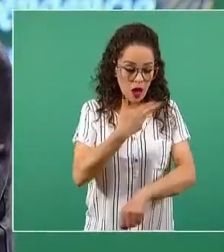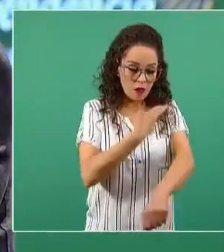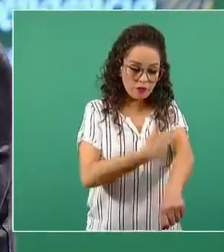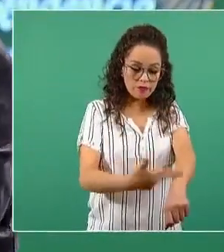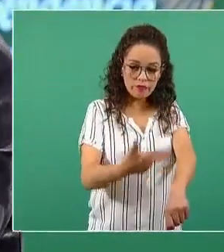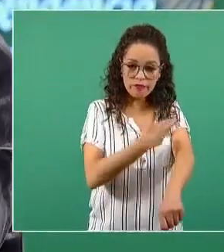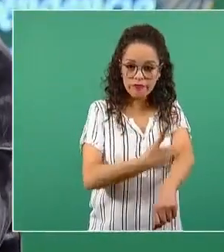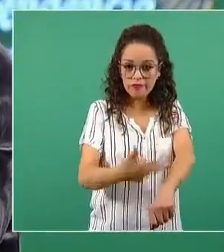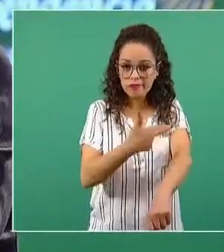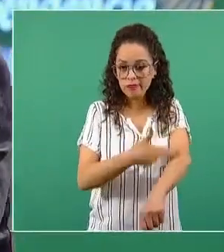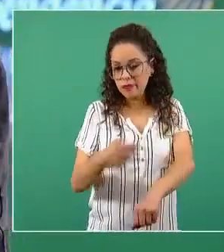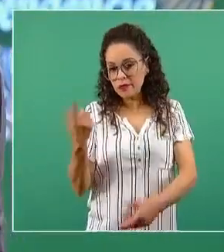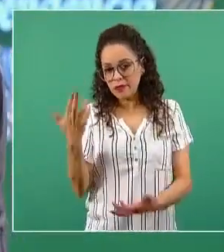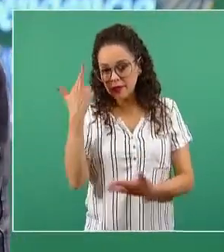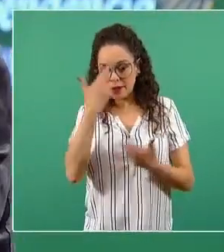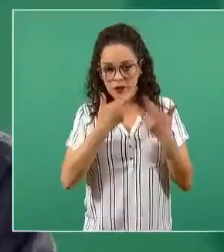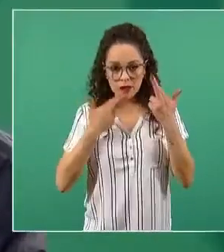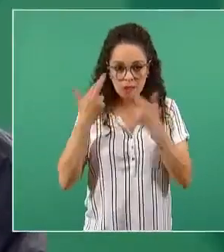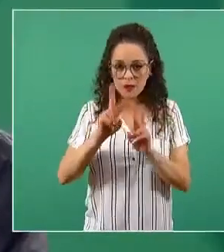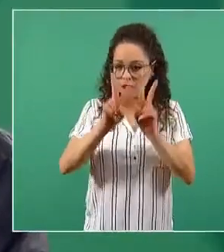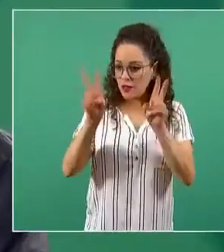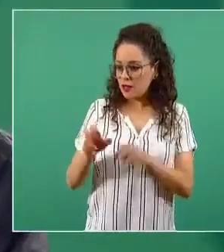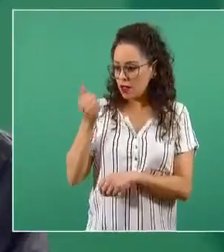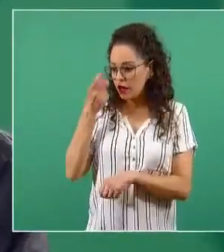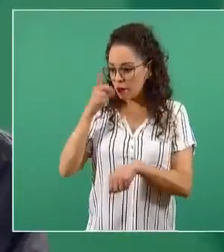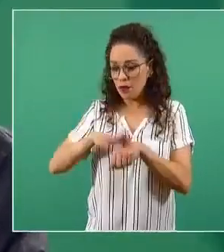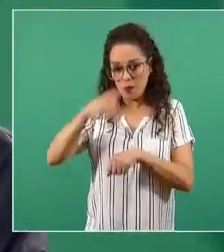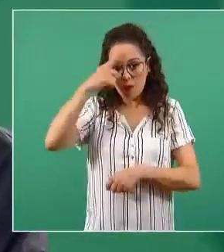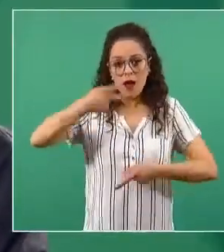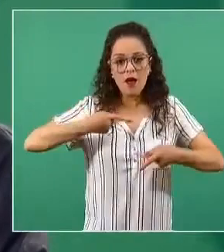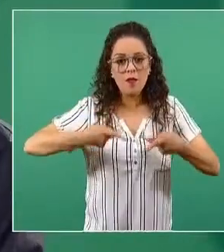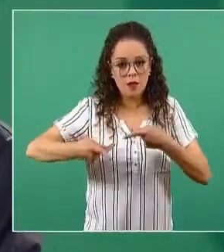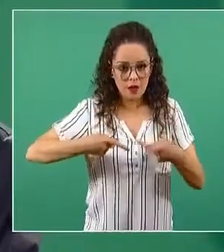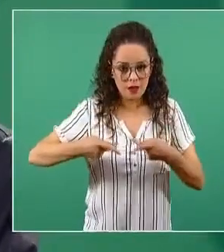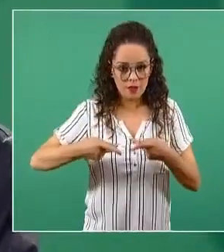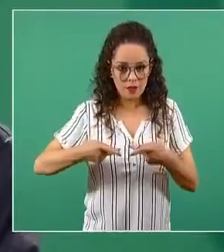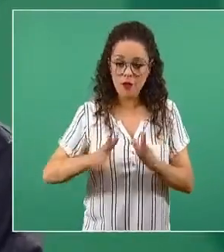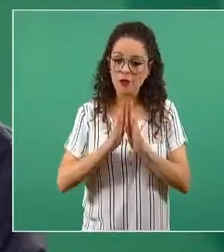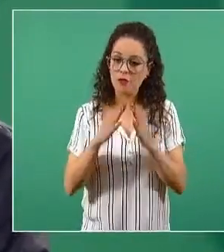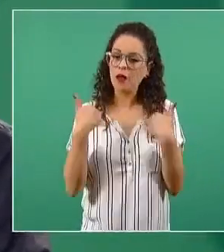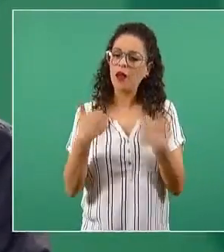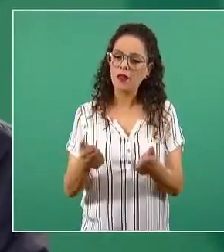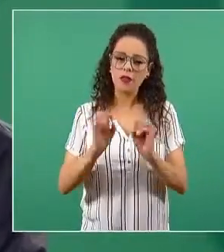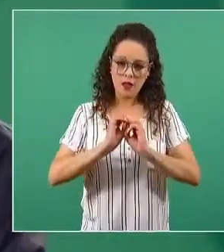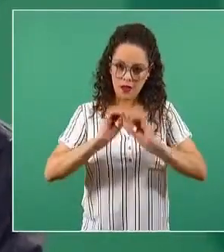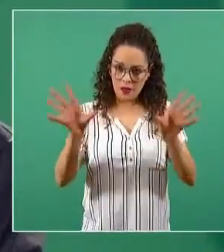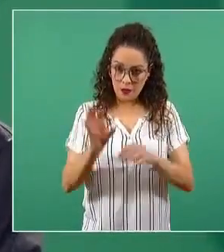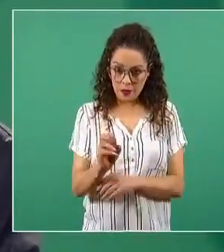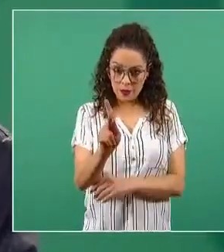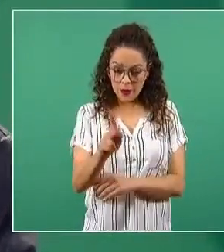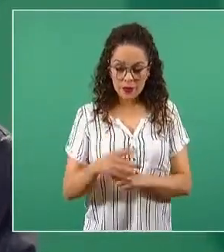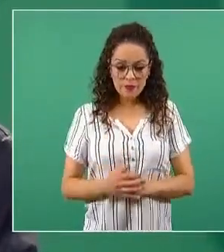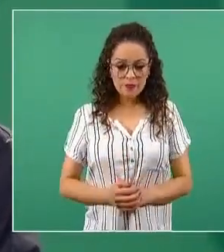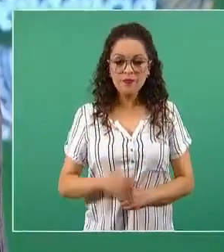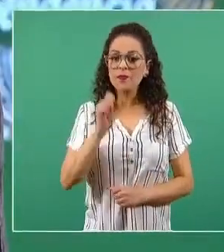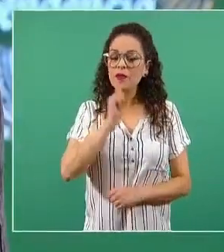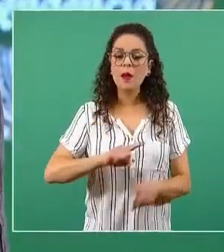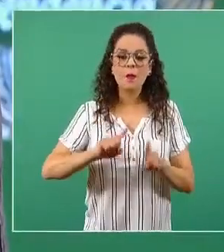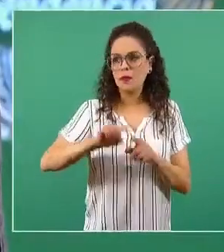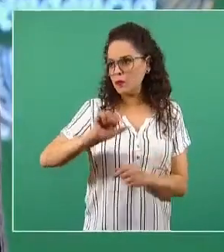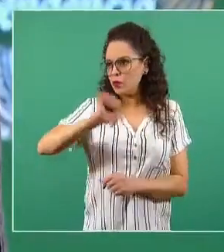diplomático administrativo de preparación. Entonces, que quede muy claro eso. Lo mismo va a ocurrir con otras